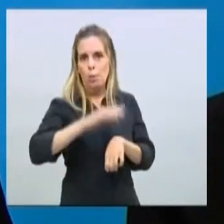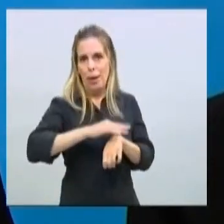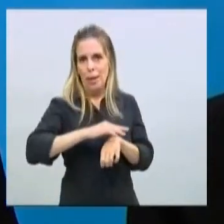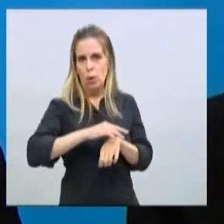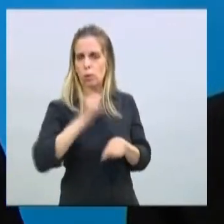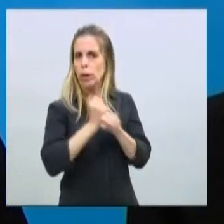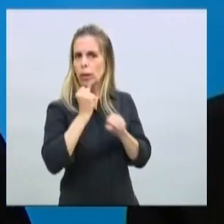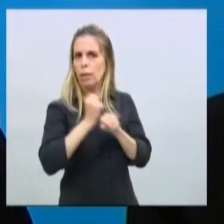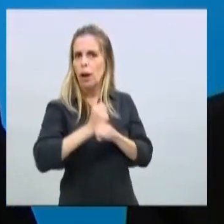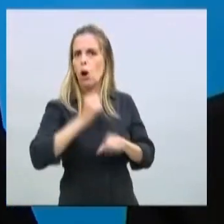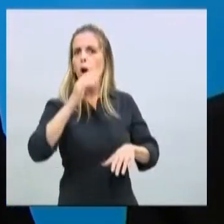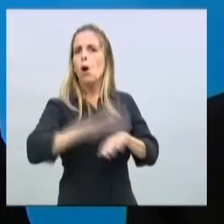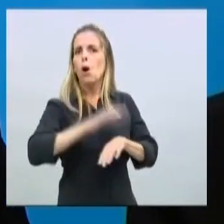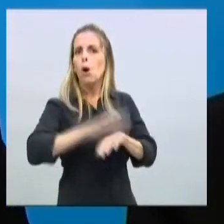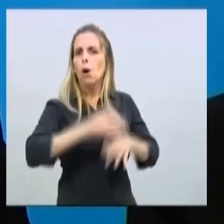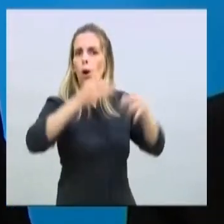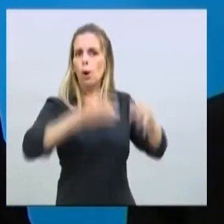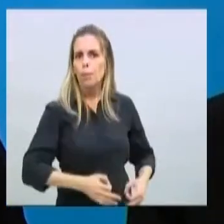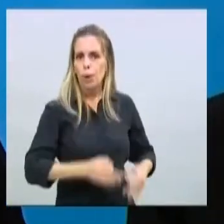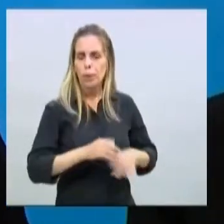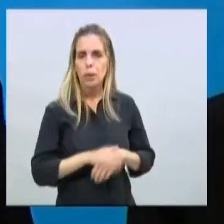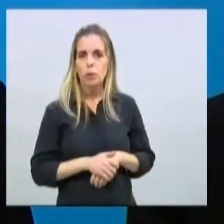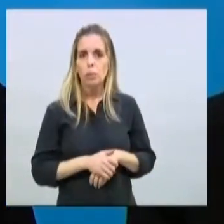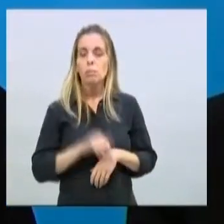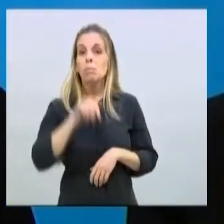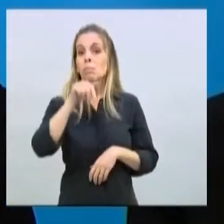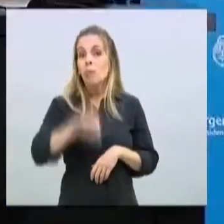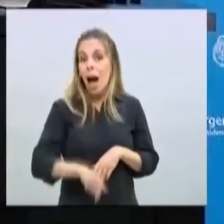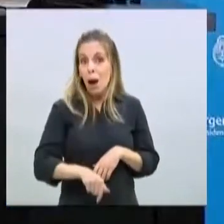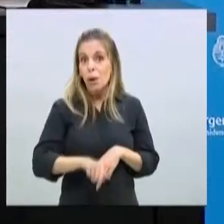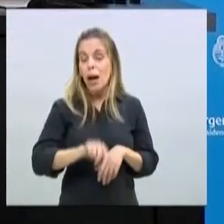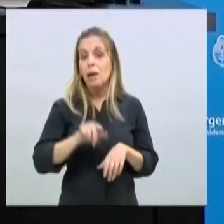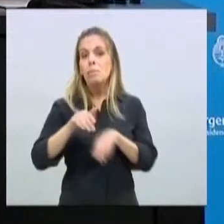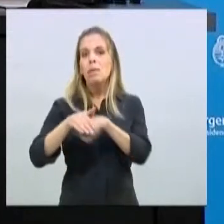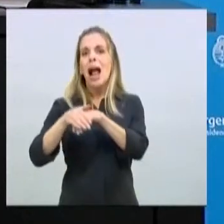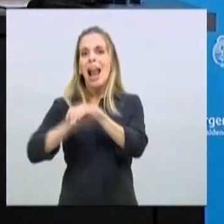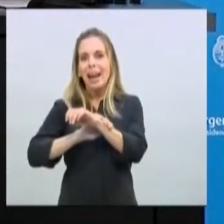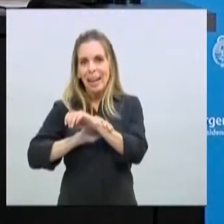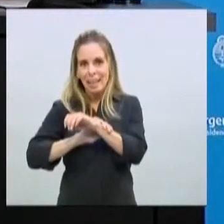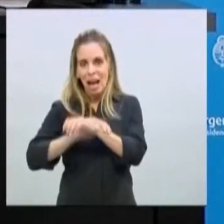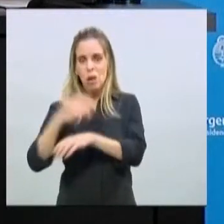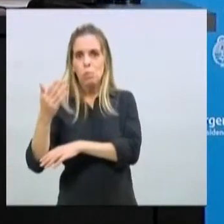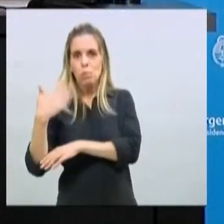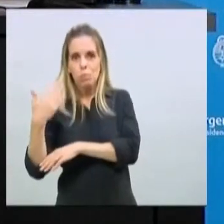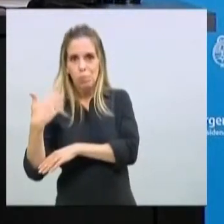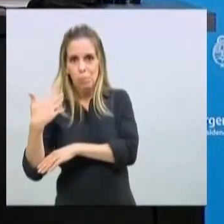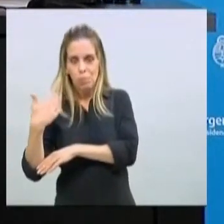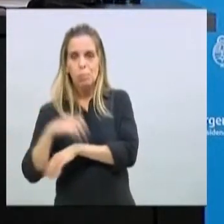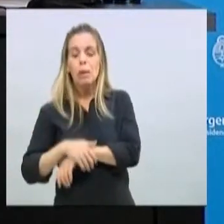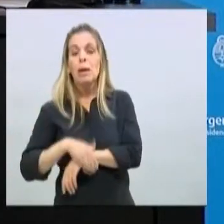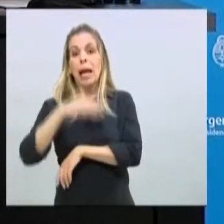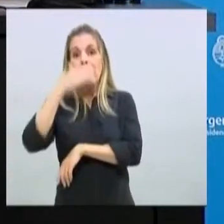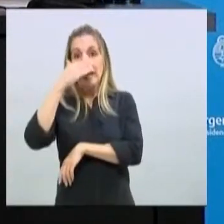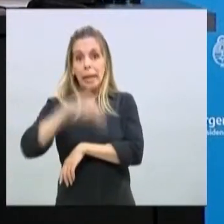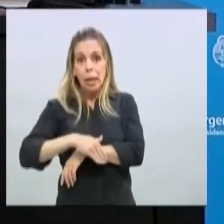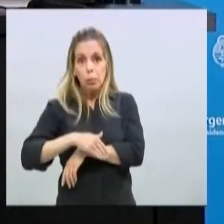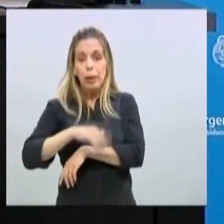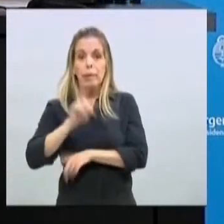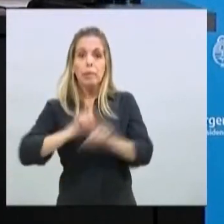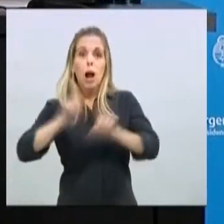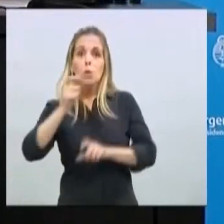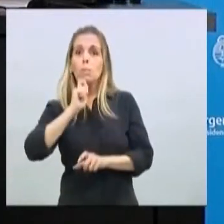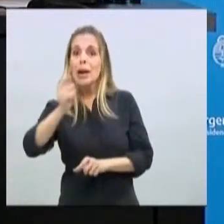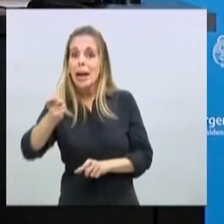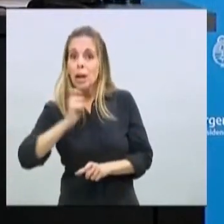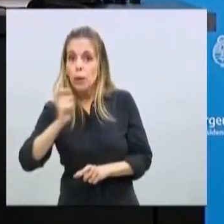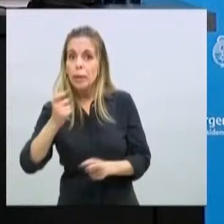ellos. Yo le voy a dar ahora la palabra a Horacio, después va a hablar Axel, y después, si hay alguna